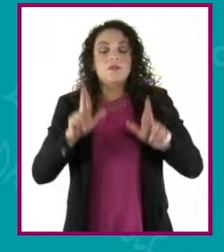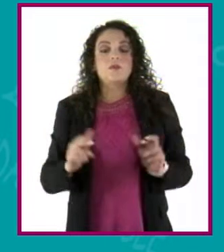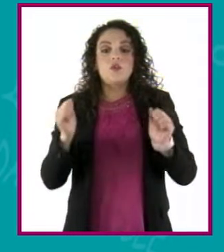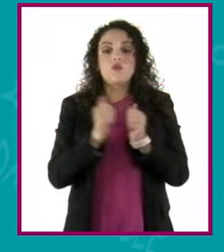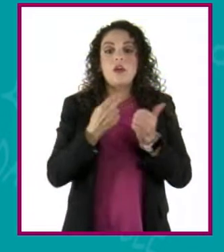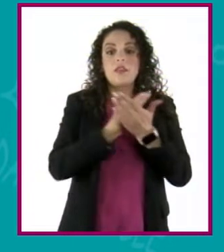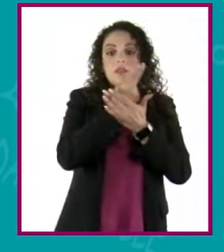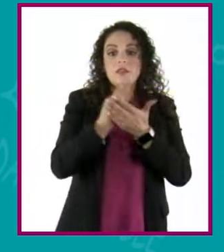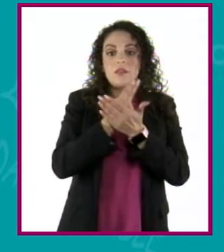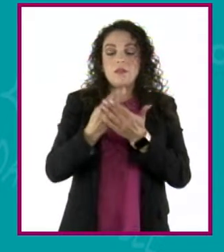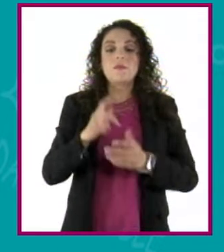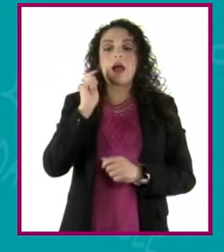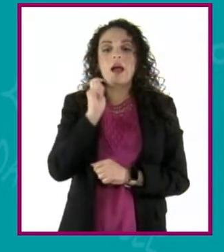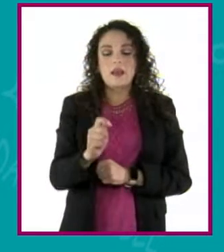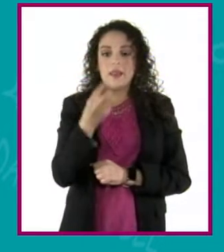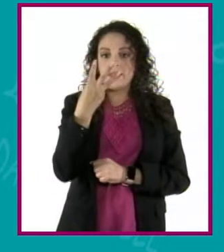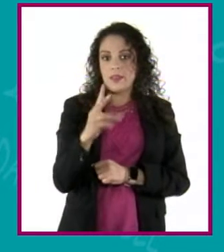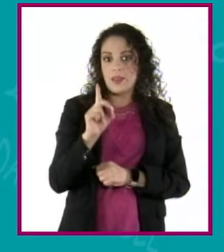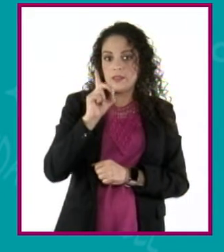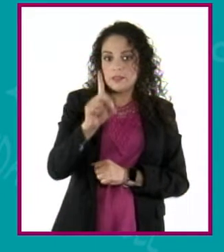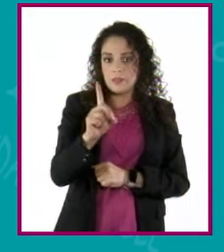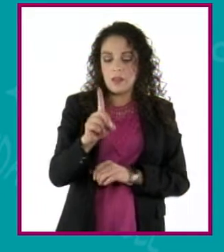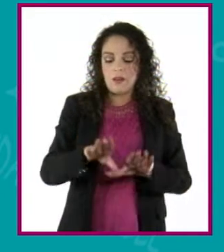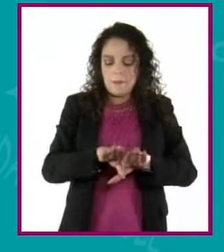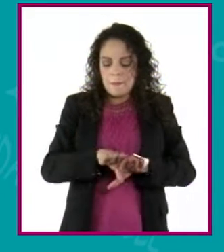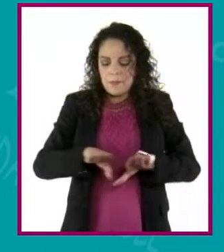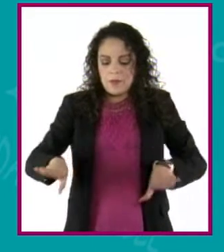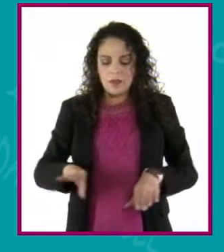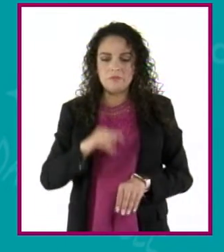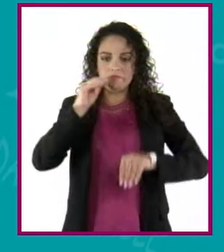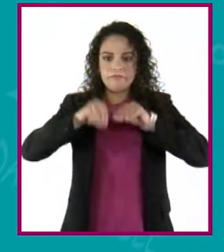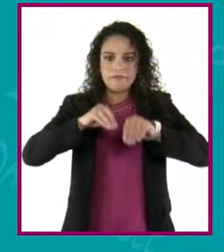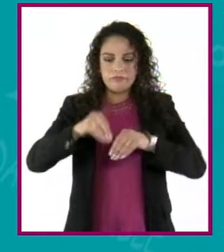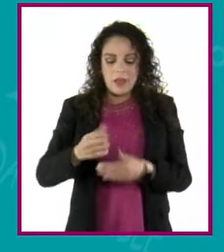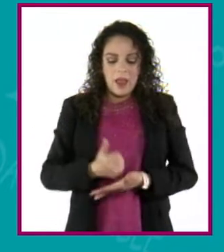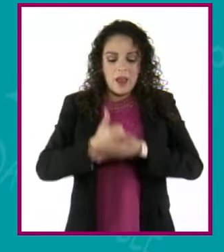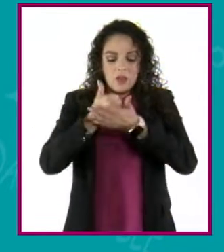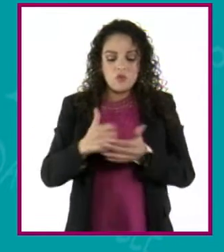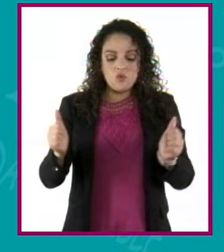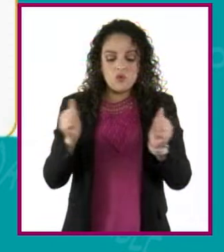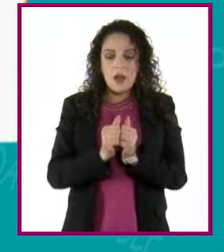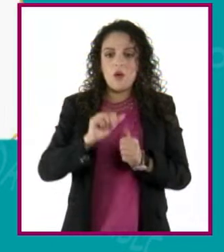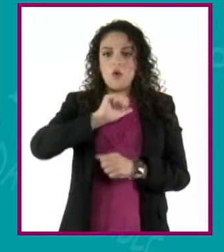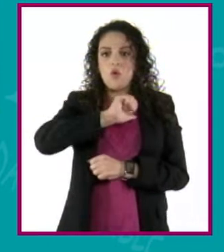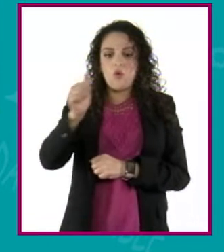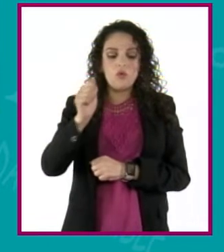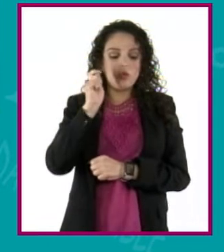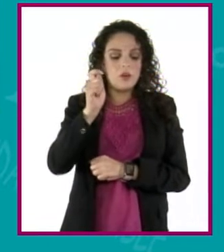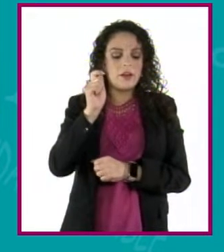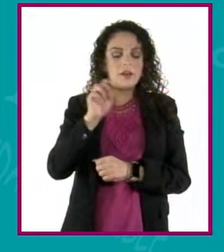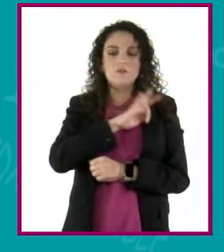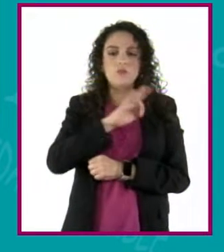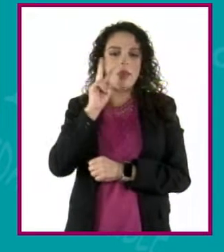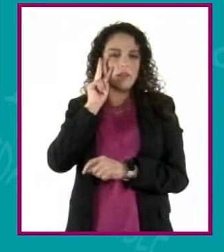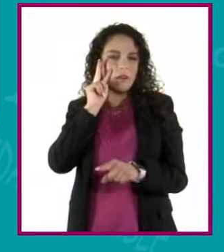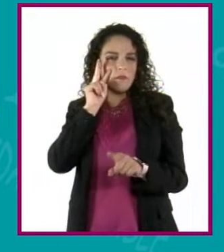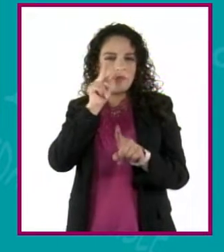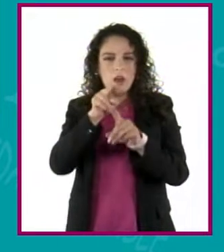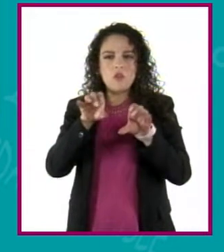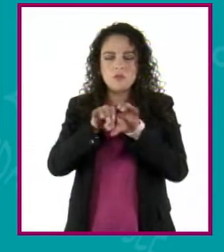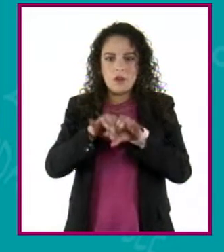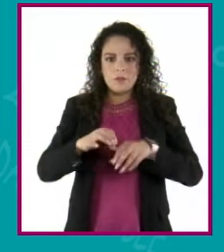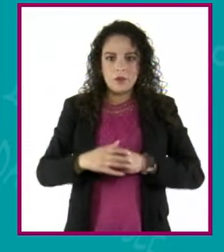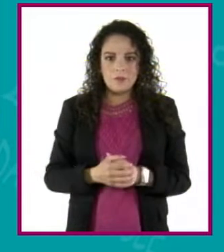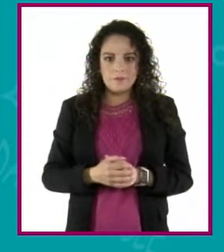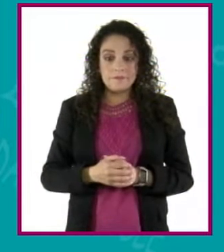en la proyección de un cuerpo tridimensional sobre un plano, auxiliándose en rectas proyectantes que pasan por un punto de visión.